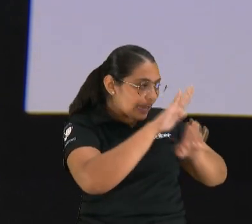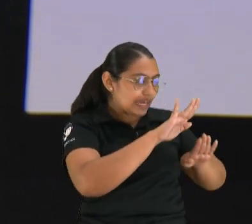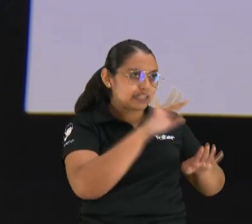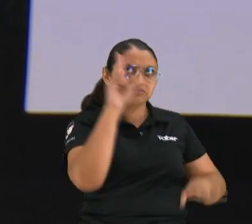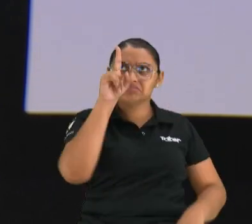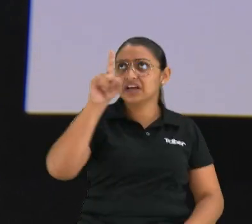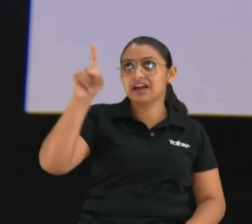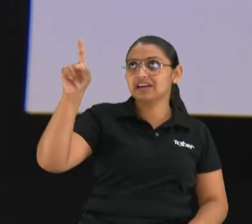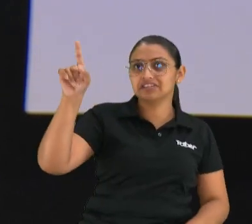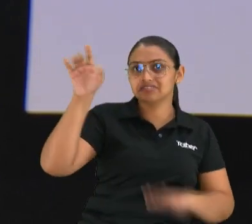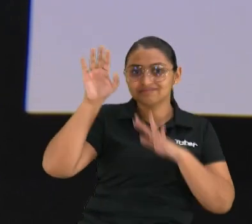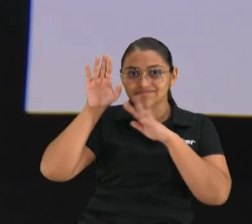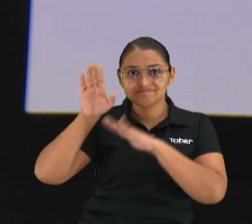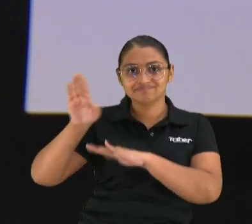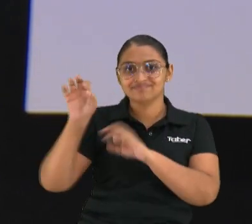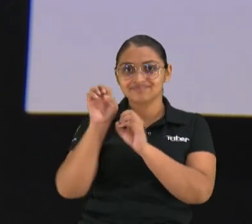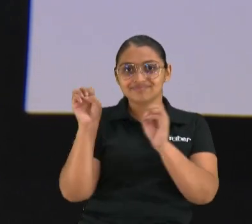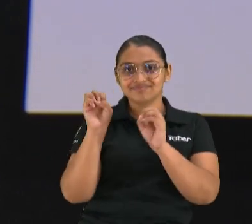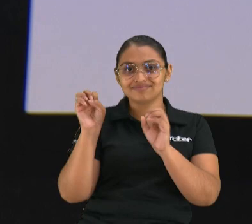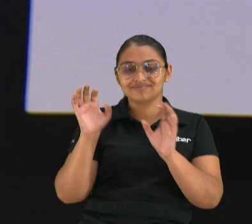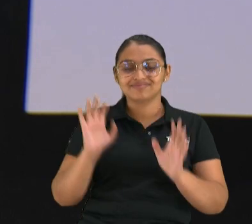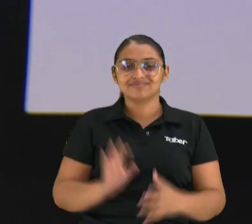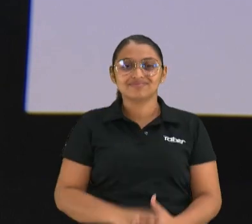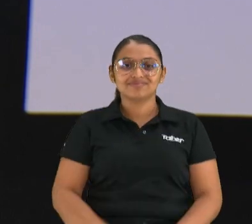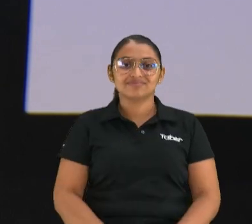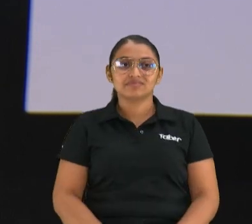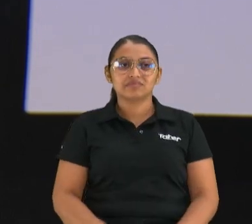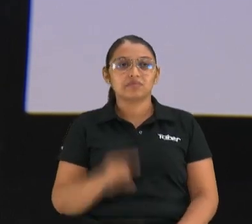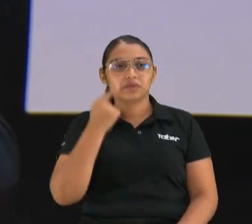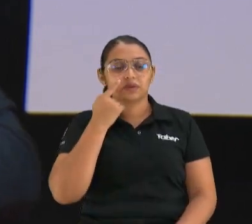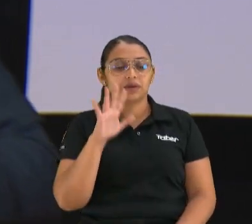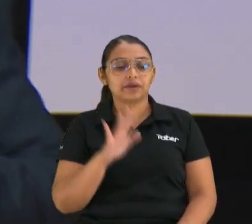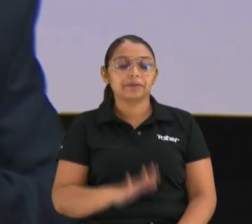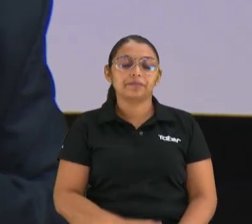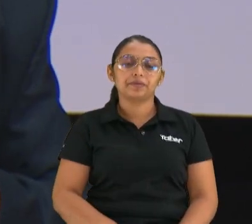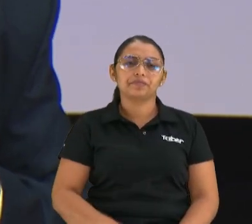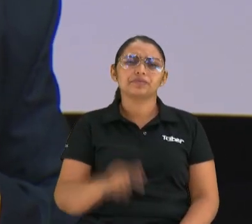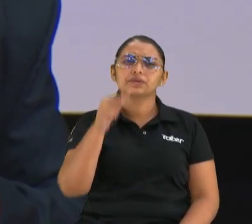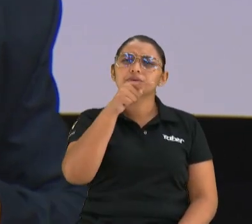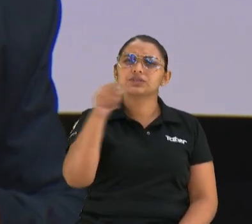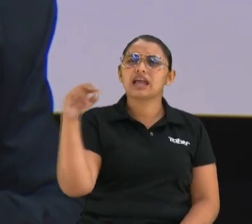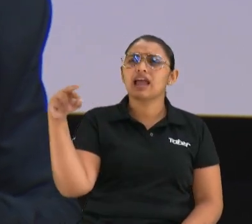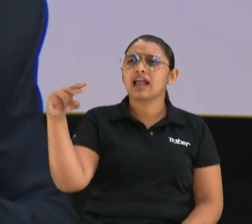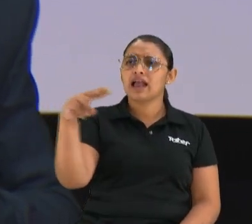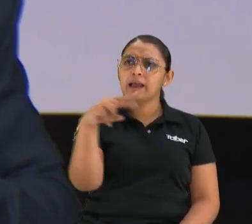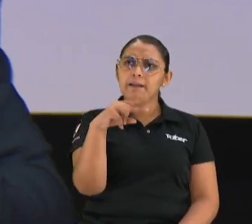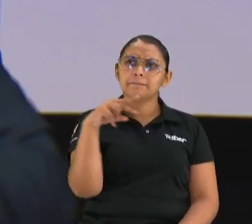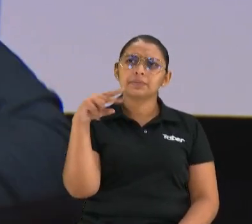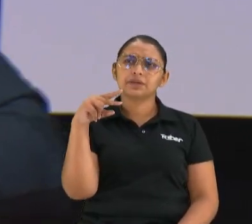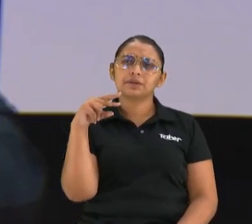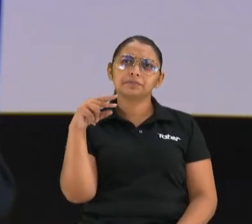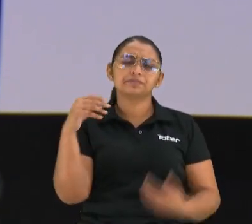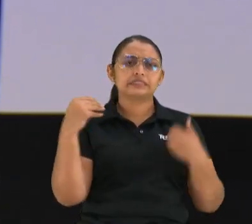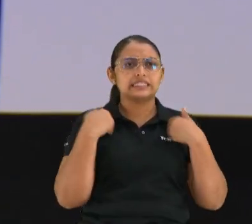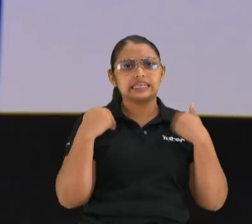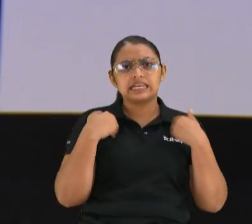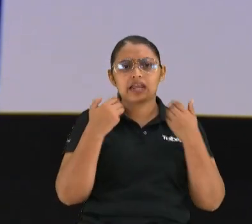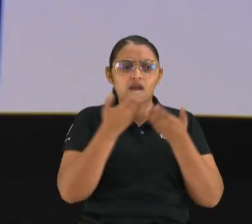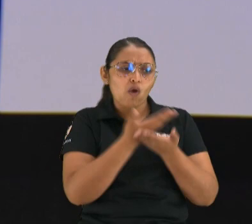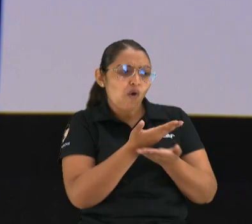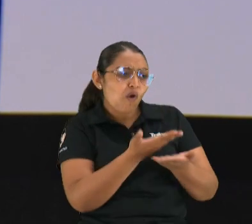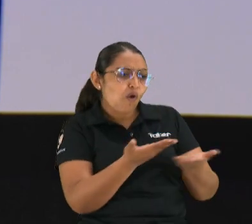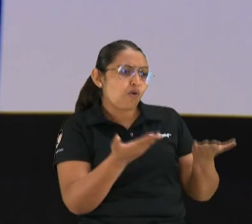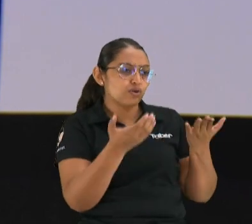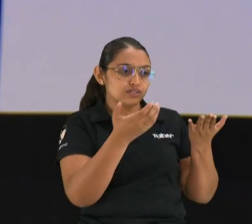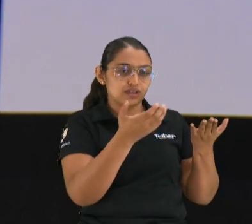pongámonos planchados tiene usted alguna persona amiga que tiene un montón de cosas que adora que no son